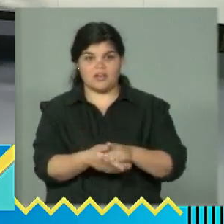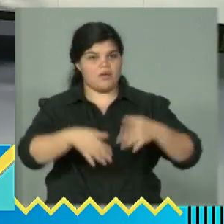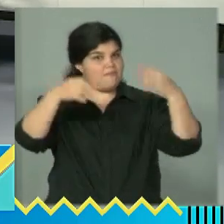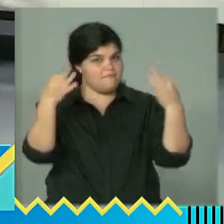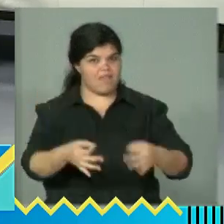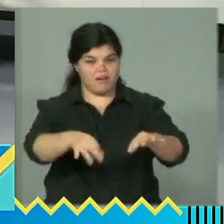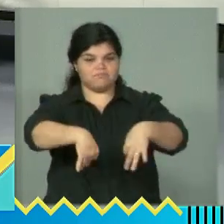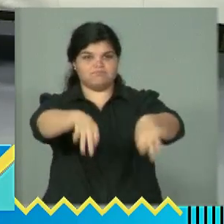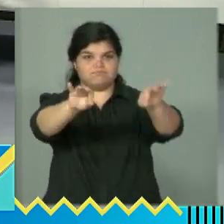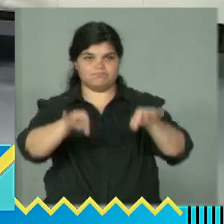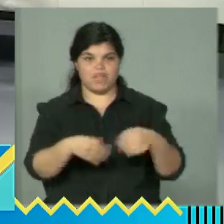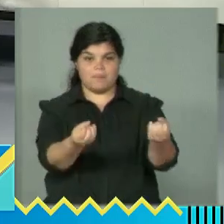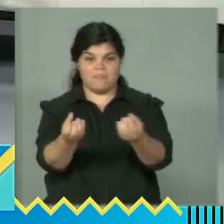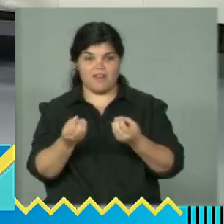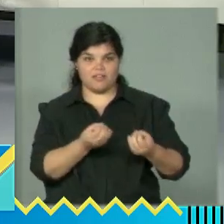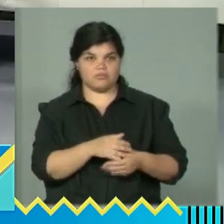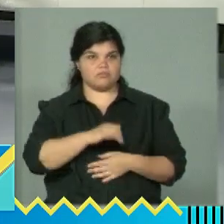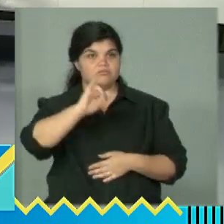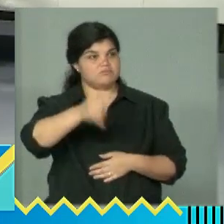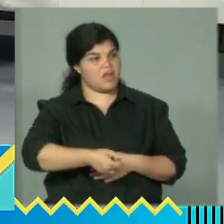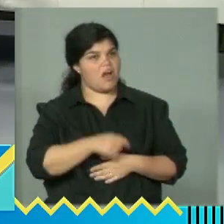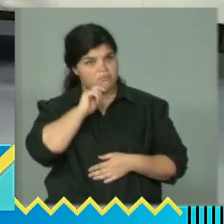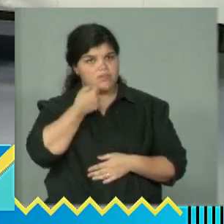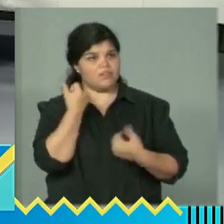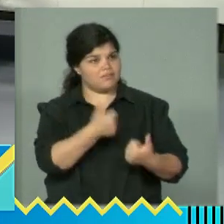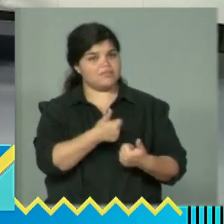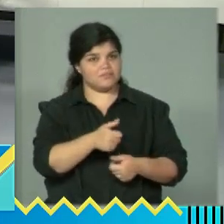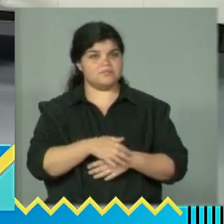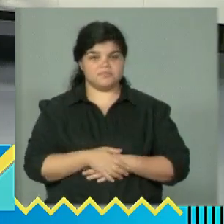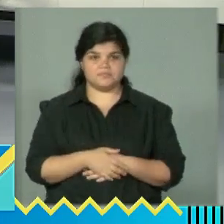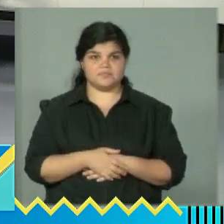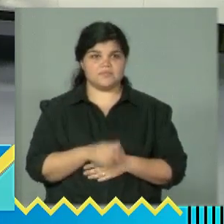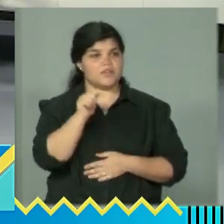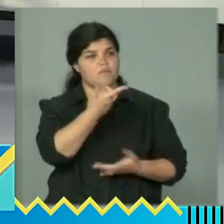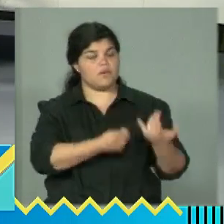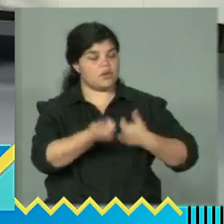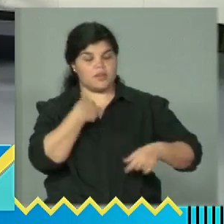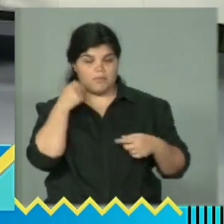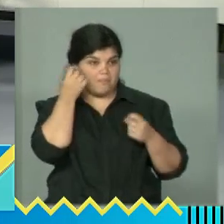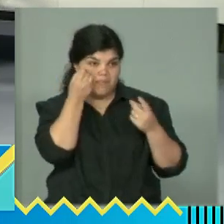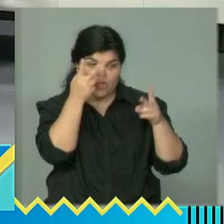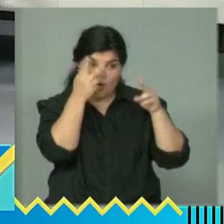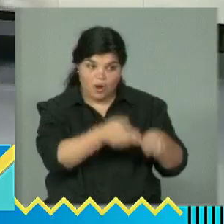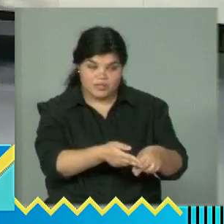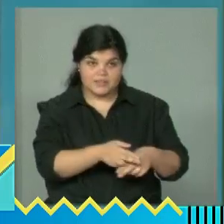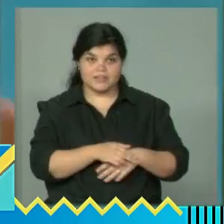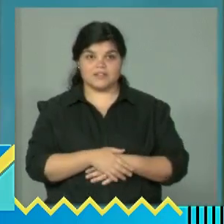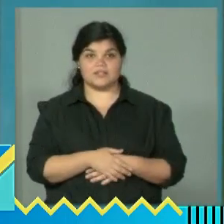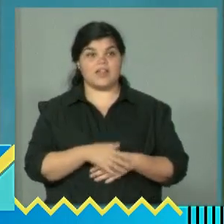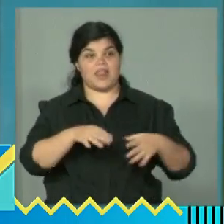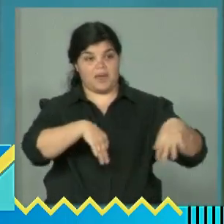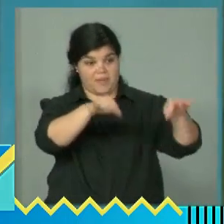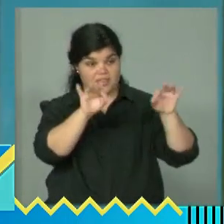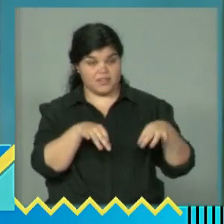picnic. Saludable. Sí. Ah, es buenísimo. Sí. Bueno, me estabas contando algo más y te corté, perdón. No, la mantita.